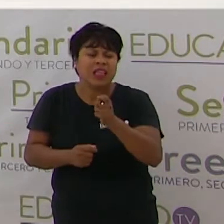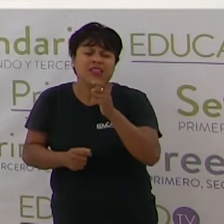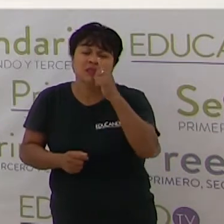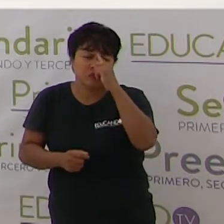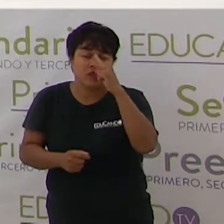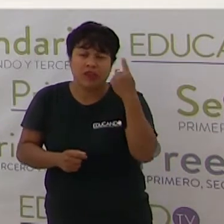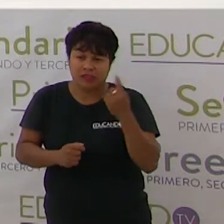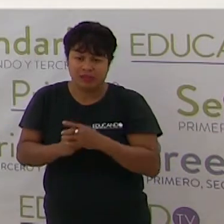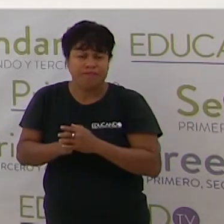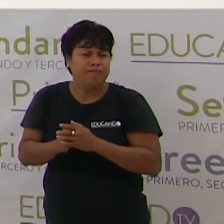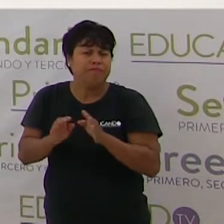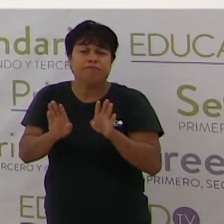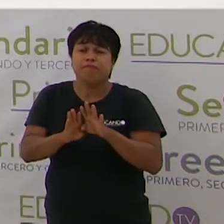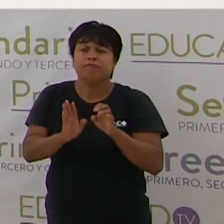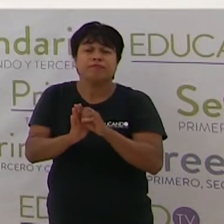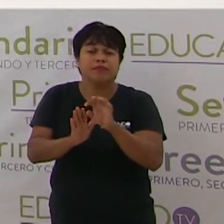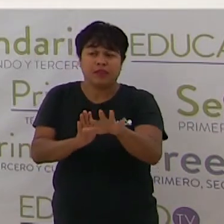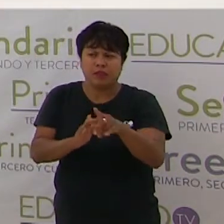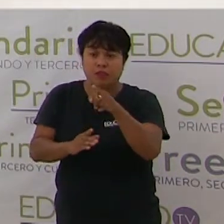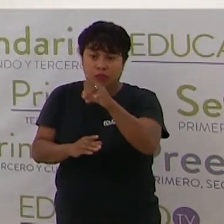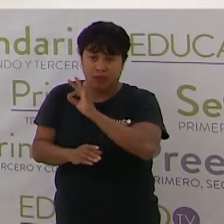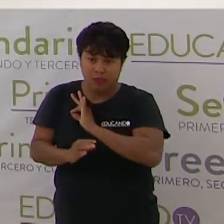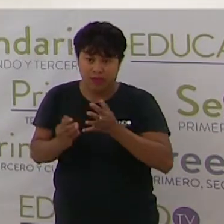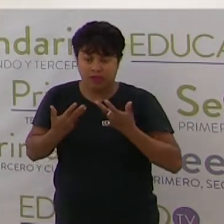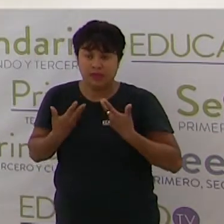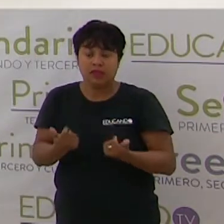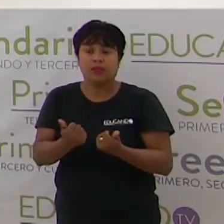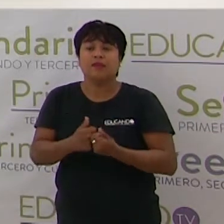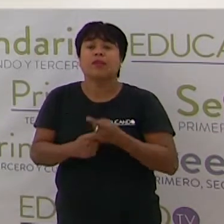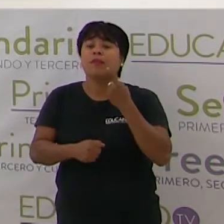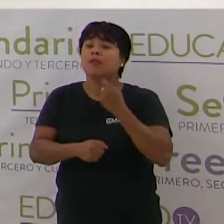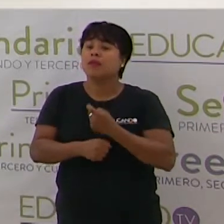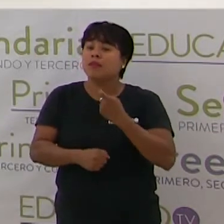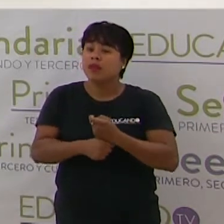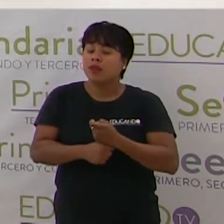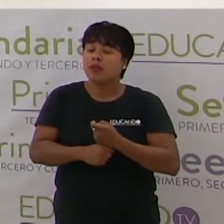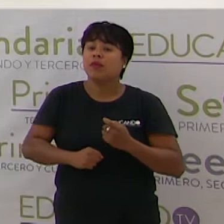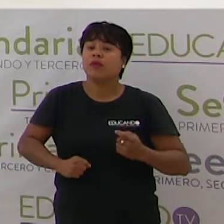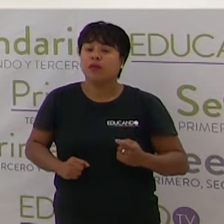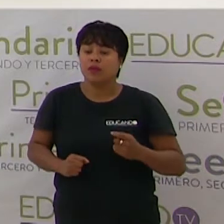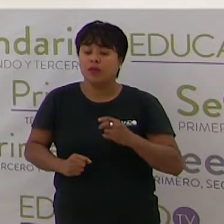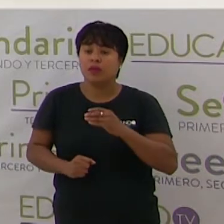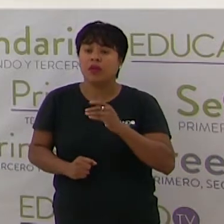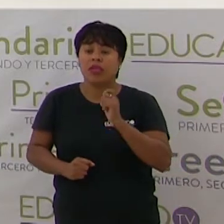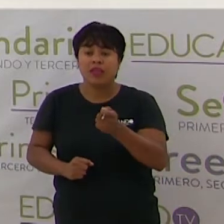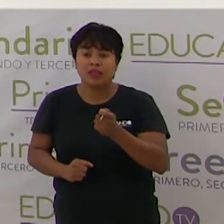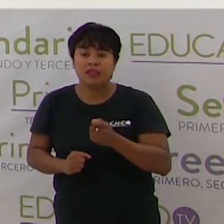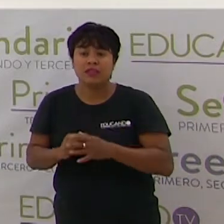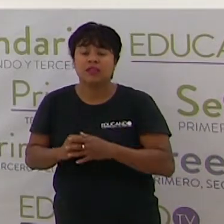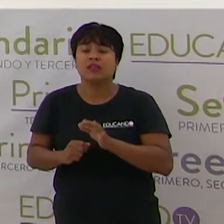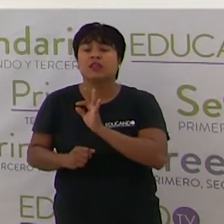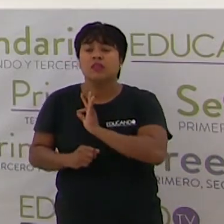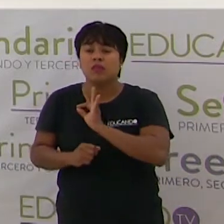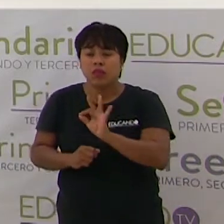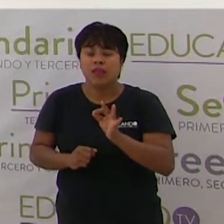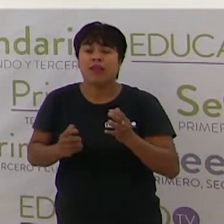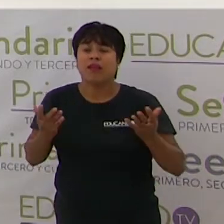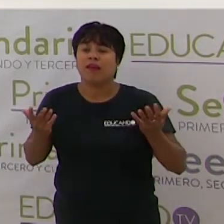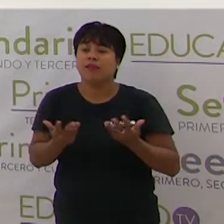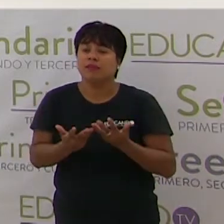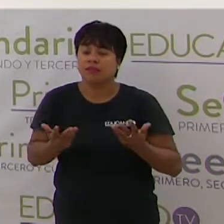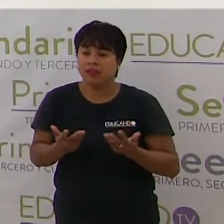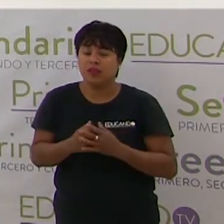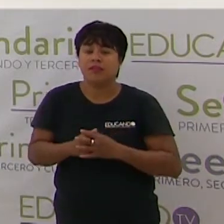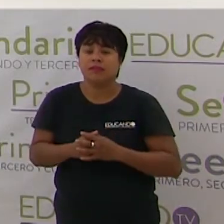fáciles. Te voy a poner un ejemplo para que vayamos entendiendo. Primero, que las razones o las razones se pueden